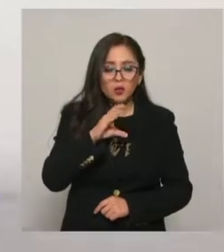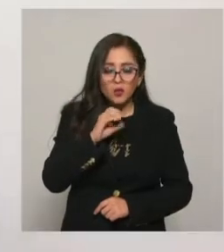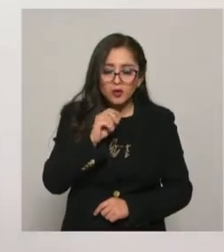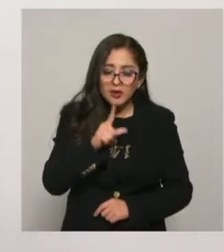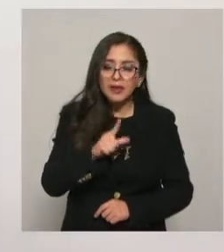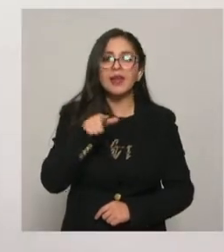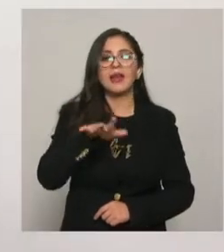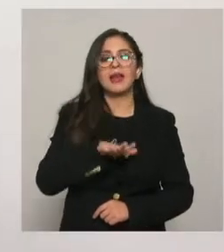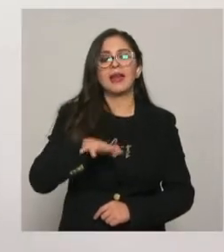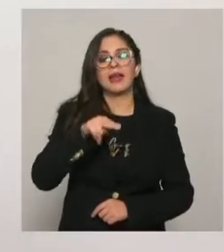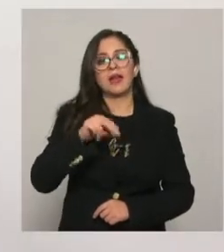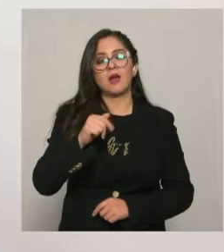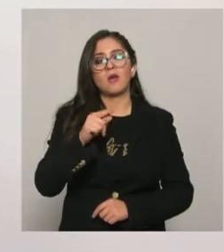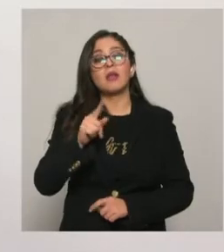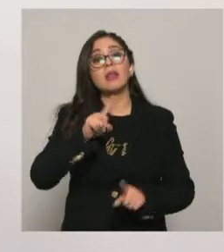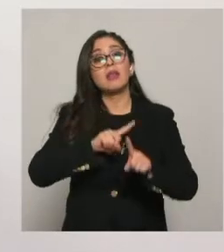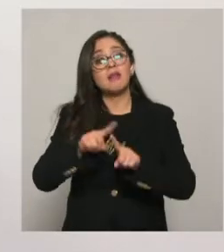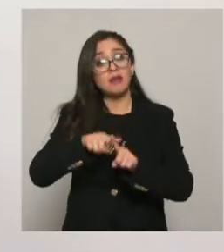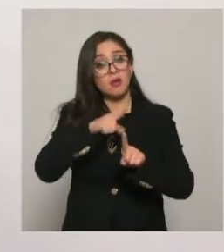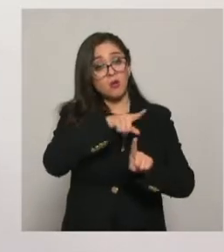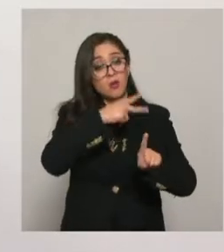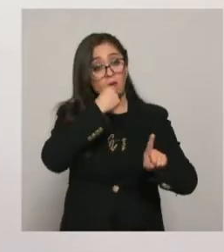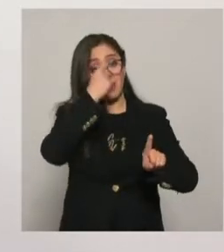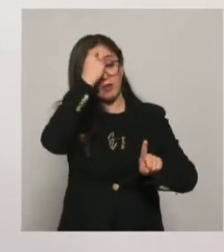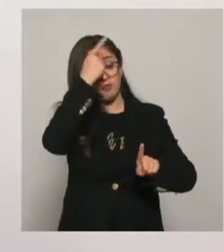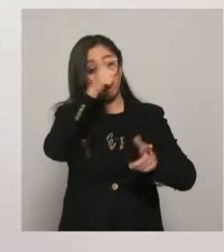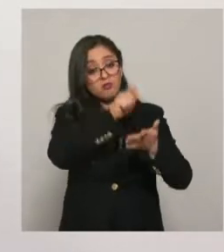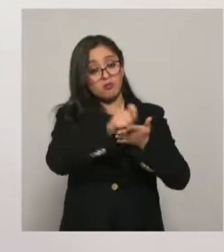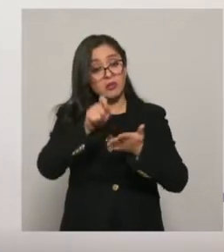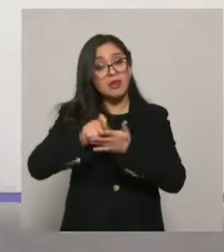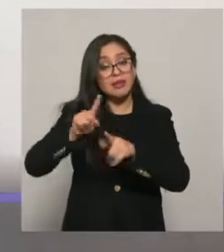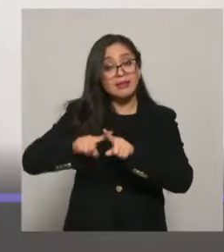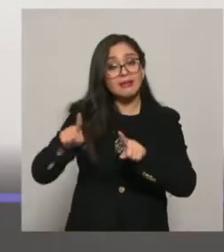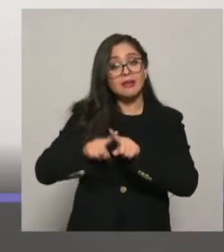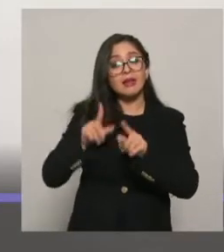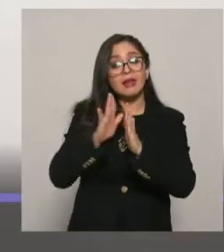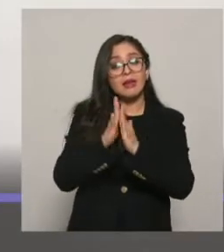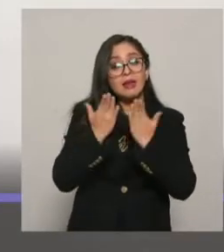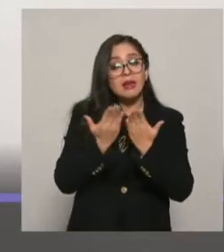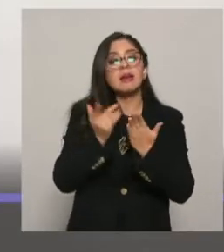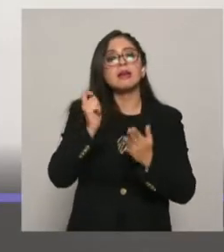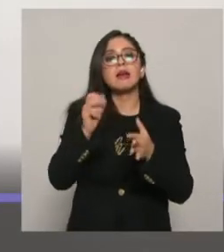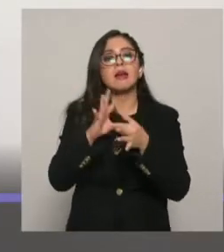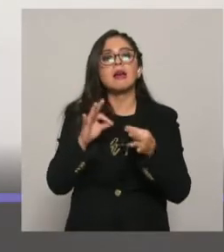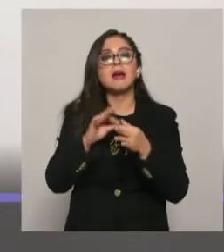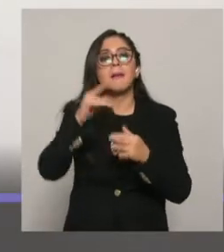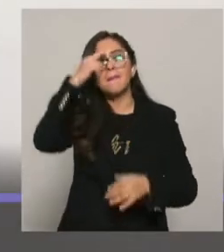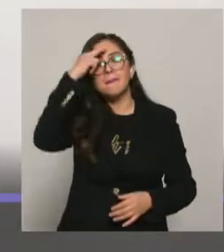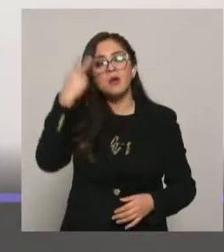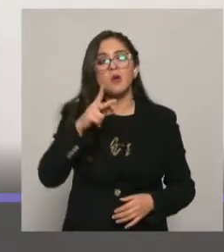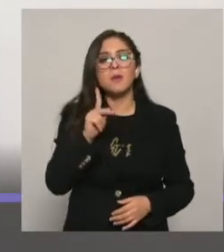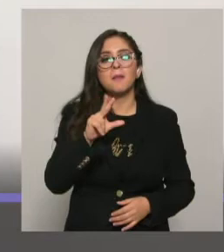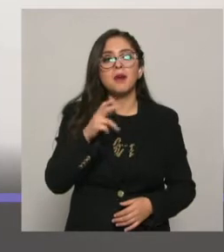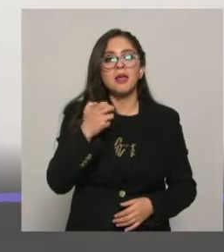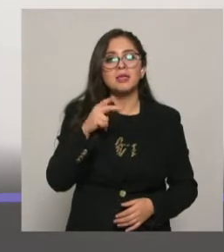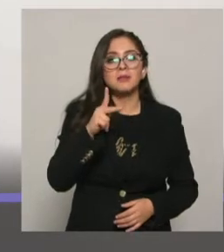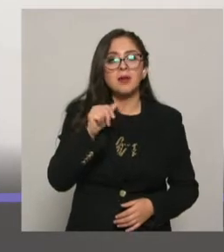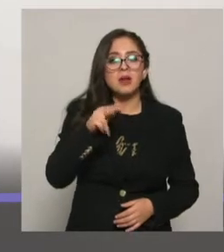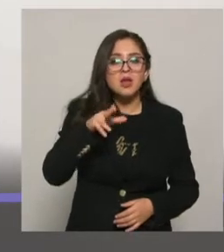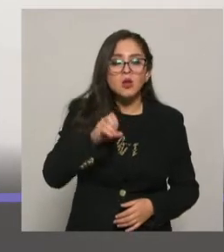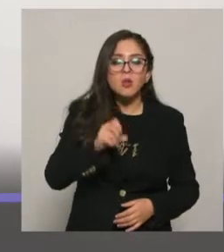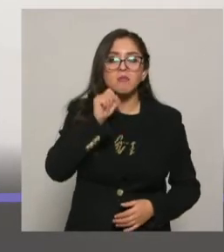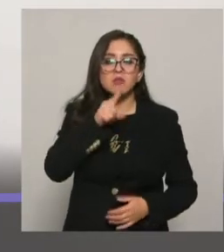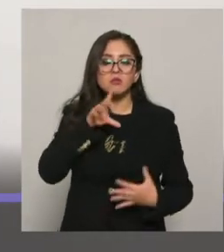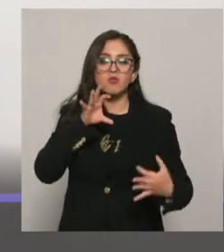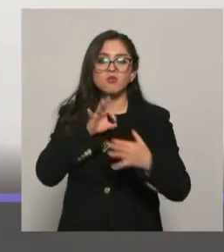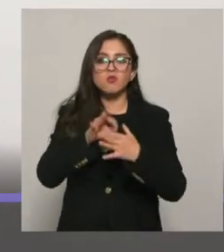Y precisamente él en varios libros retoma lo del México prehispánico y relacionado a la muerte. Hay